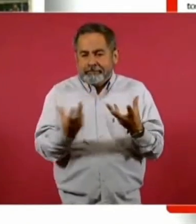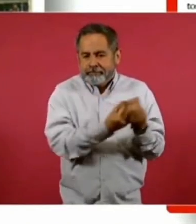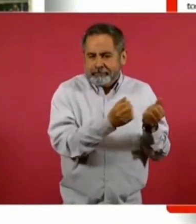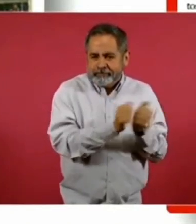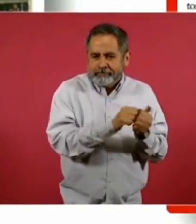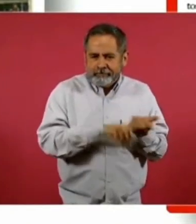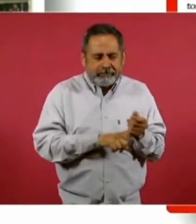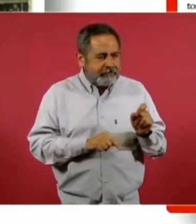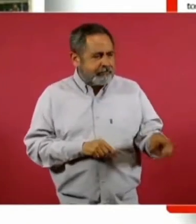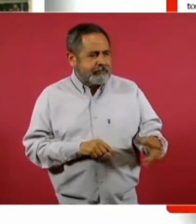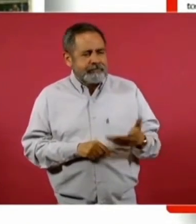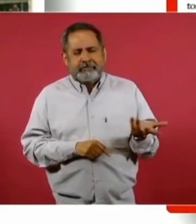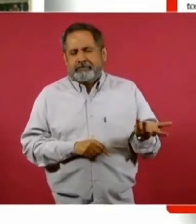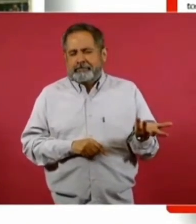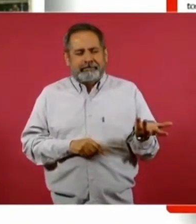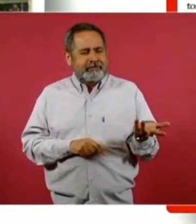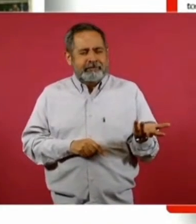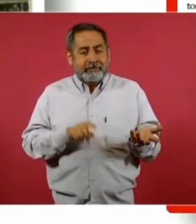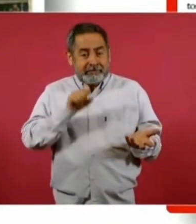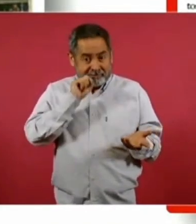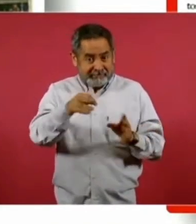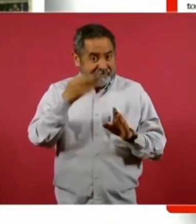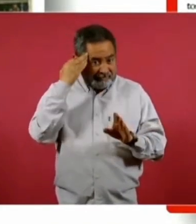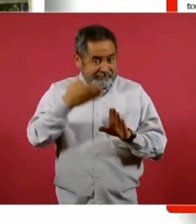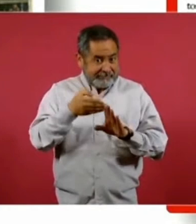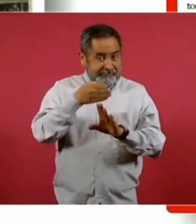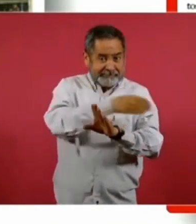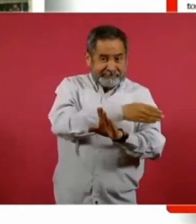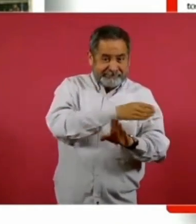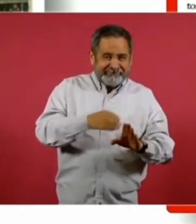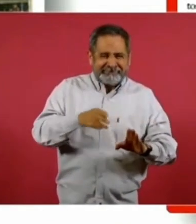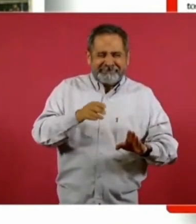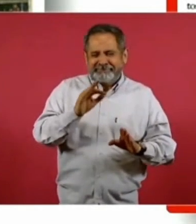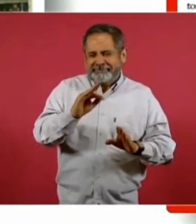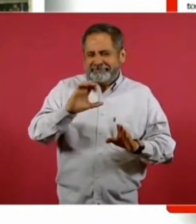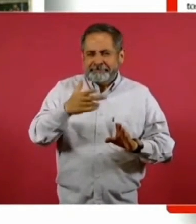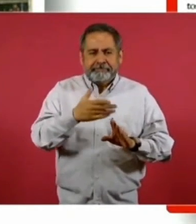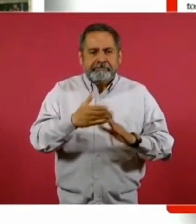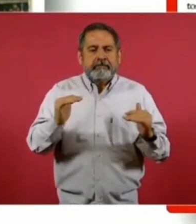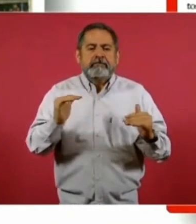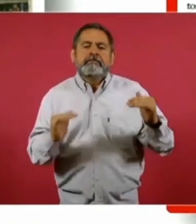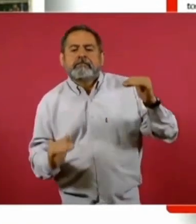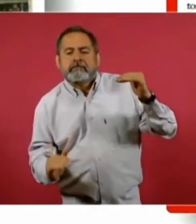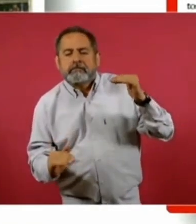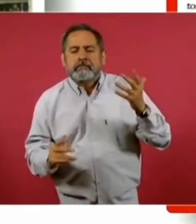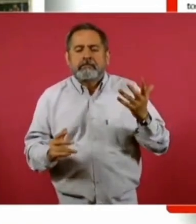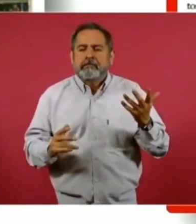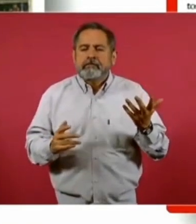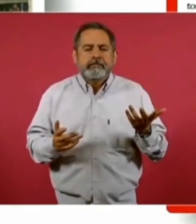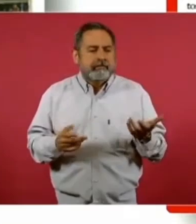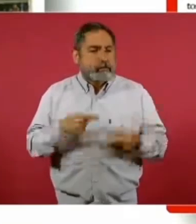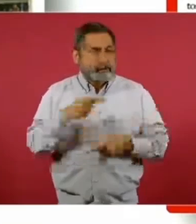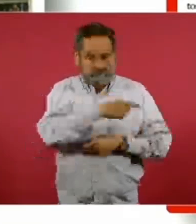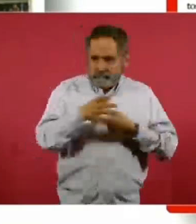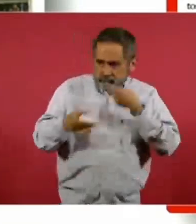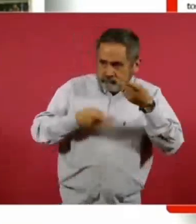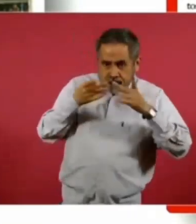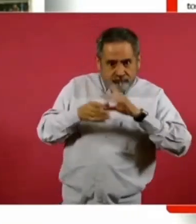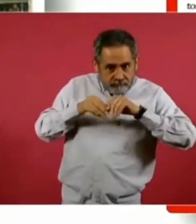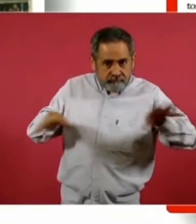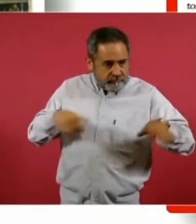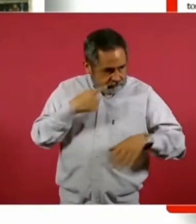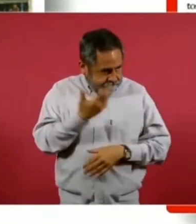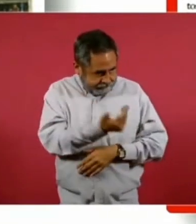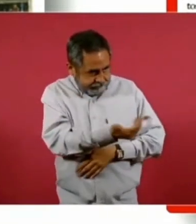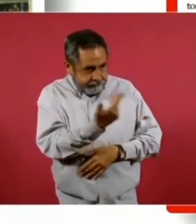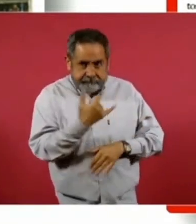decirlo, uno de los sexenios en donde se profundizaron las desigualdades en nuestro país. Pero eso no lo vio el centro de investigación al que